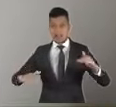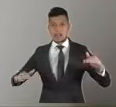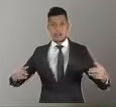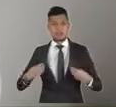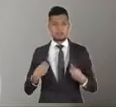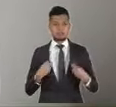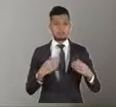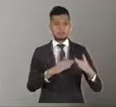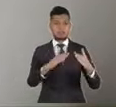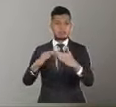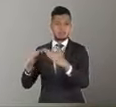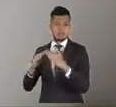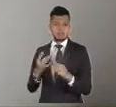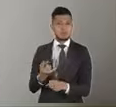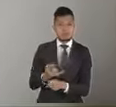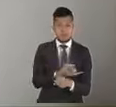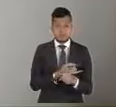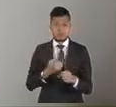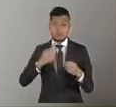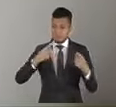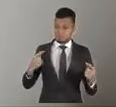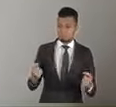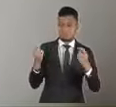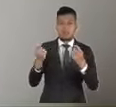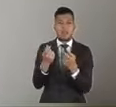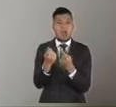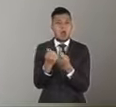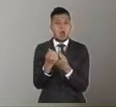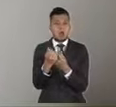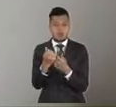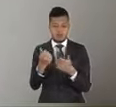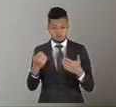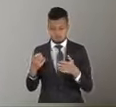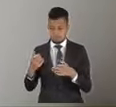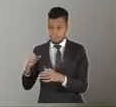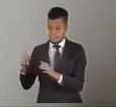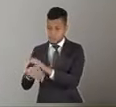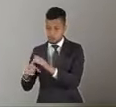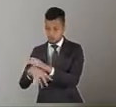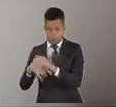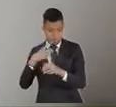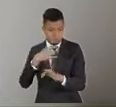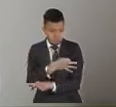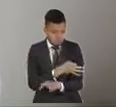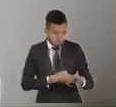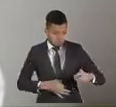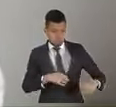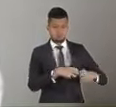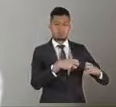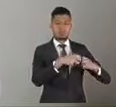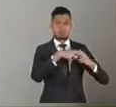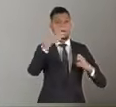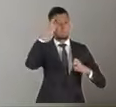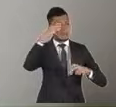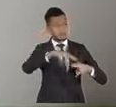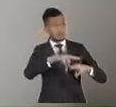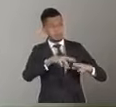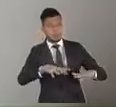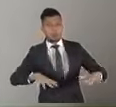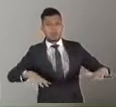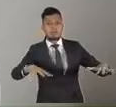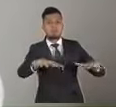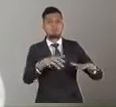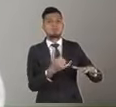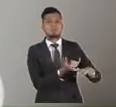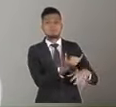hábitat urbano, que promueva una economía circular, pensando en una amigabilidad con el medio ambiente, pensando en una